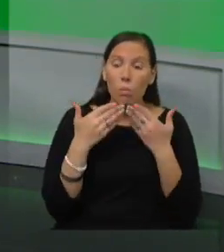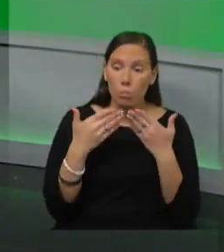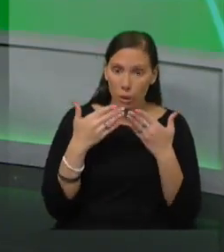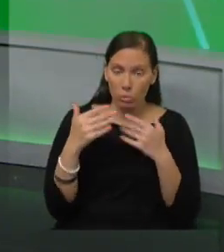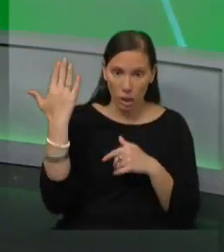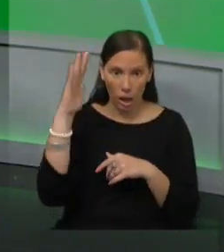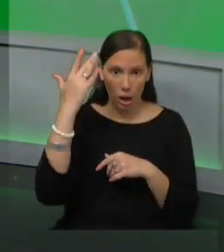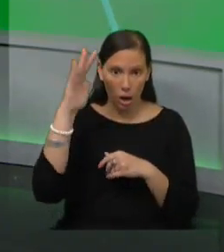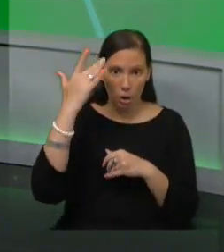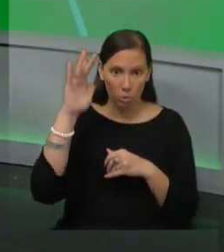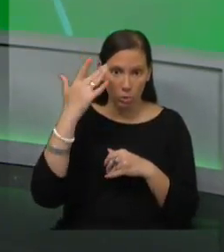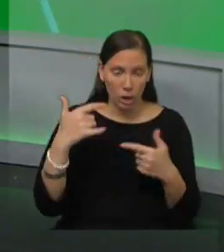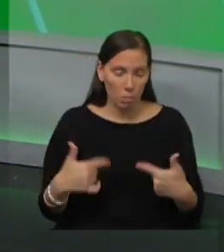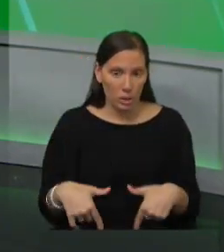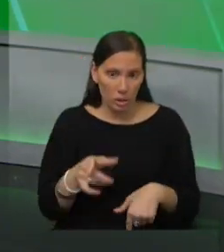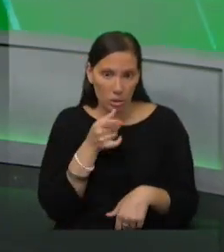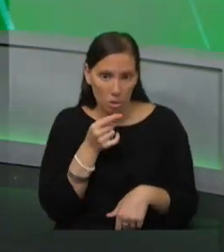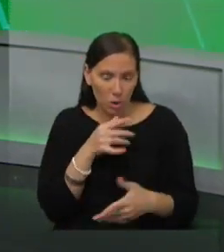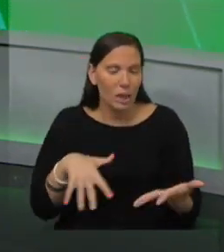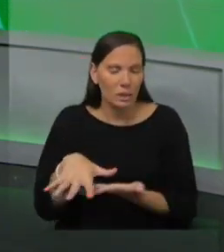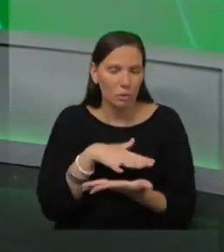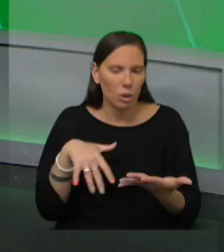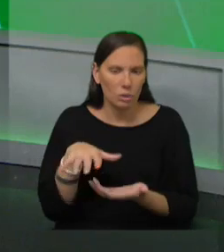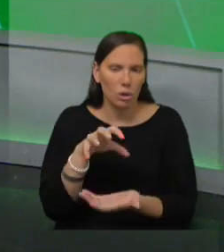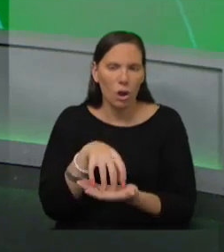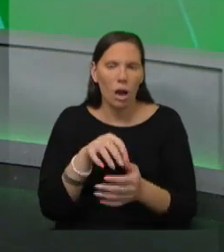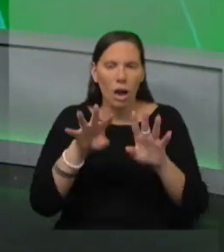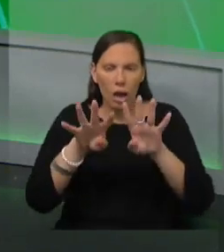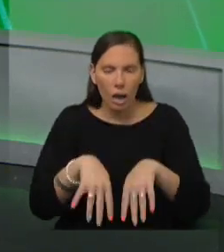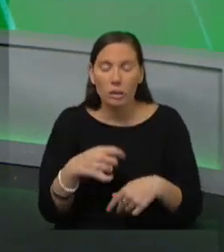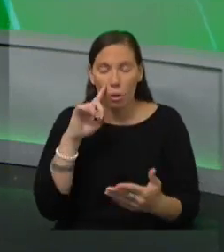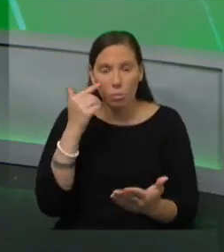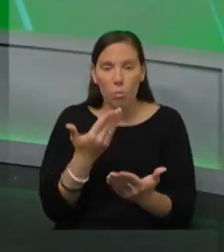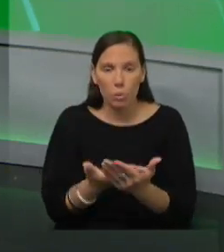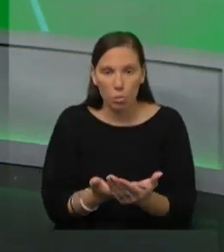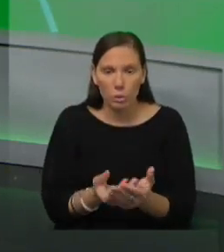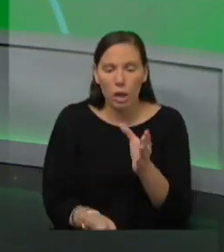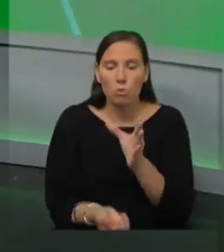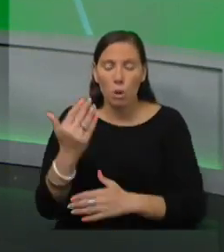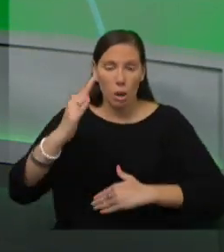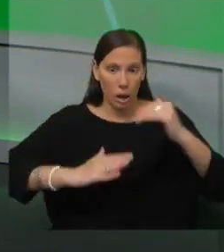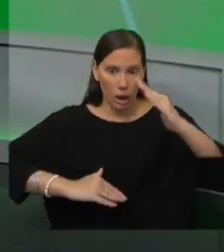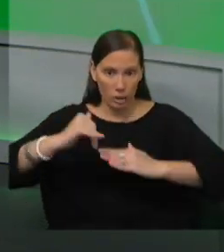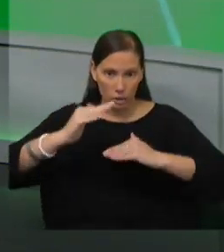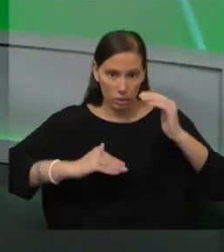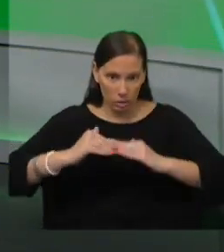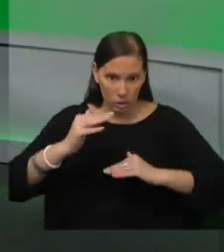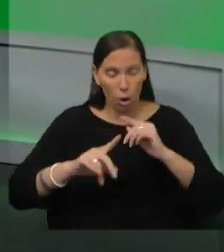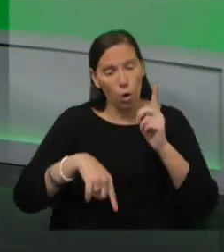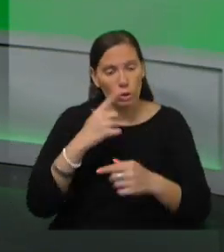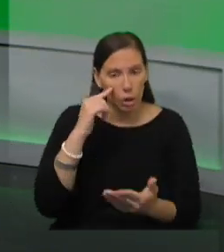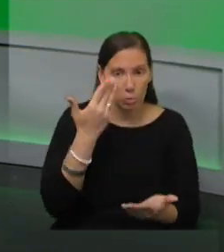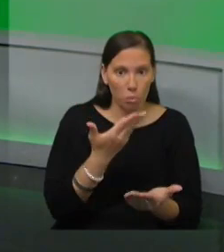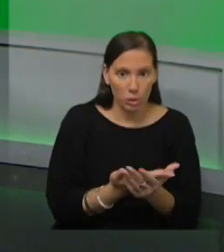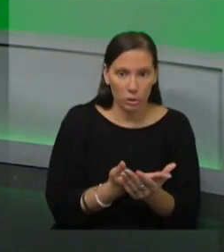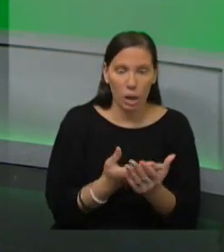autoridades del Ministerio del interior por la situación carcelaria se presentaron propuestas como la construcción de nuevas cárceles otra de las propuestas fue